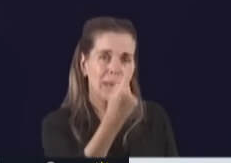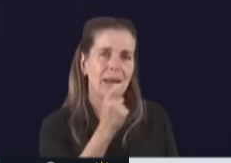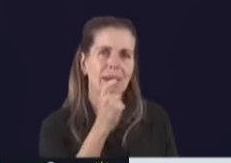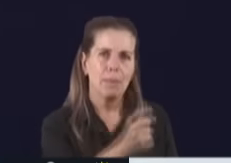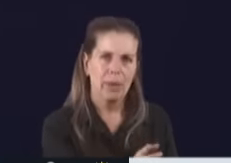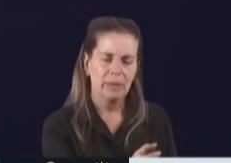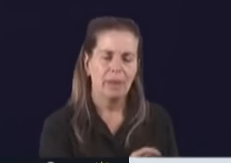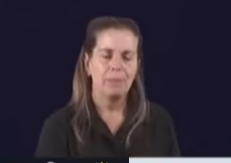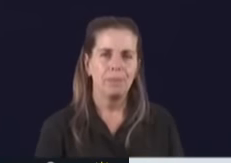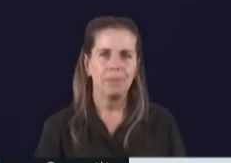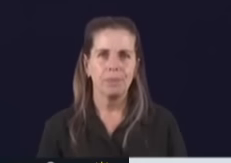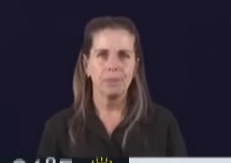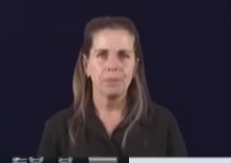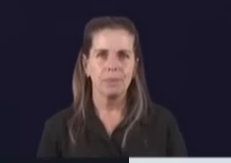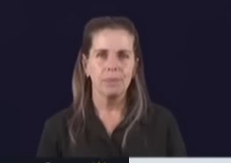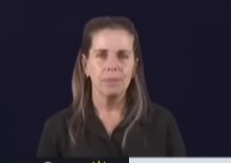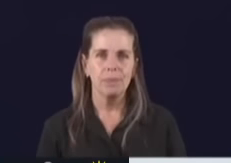respuesta.